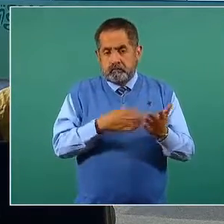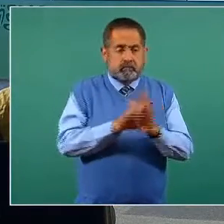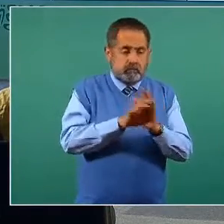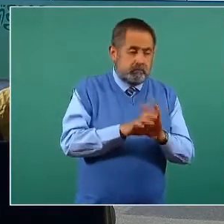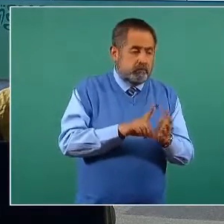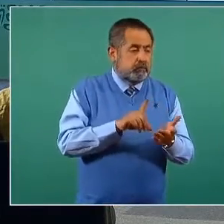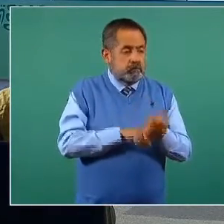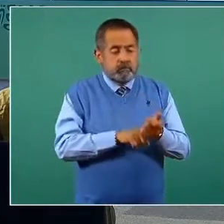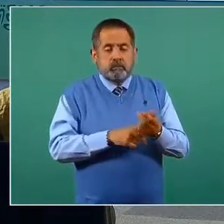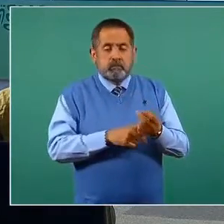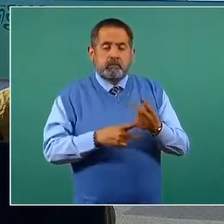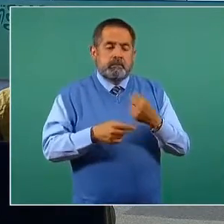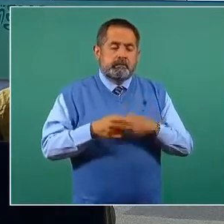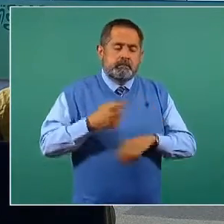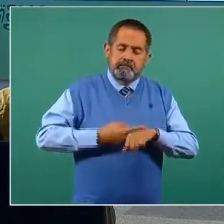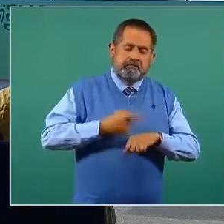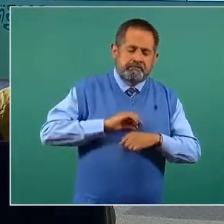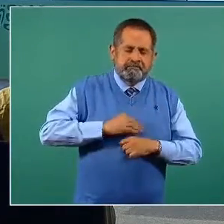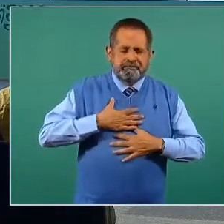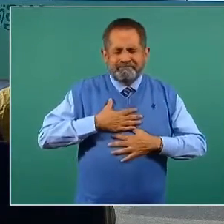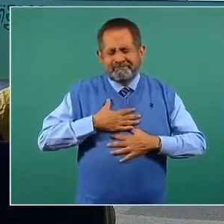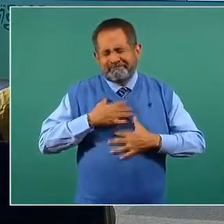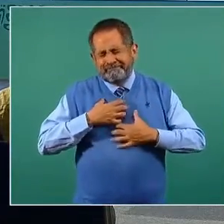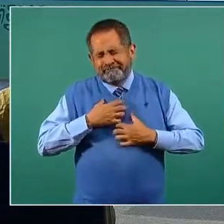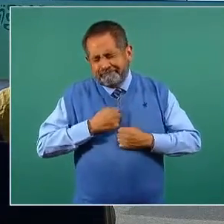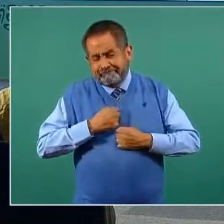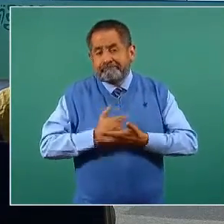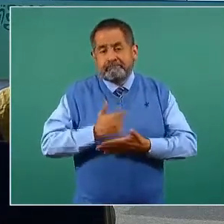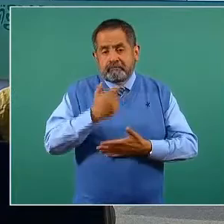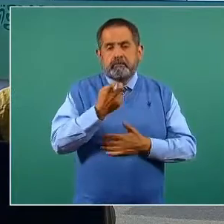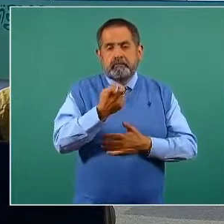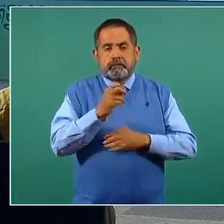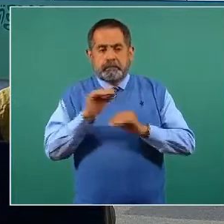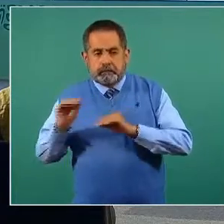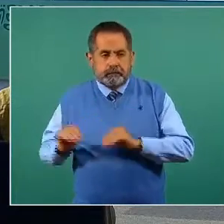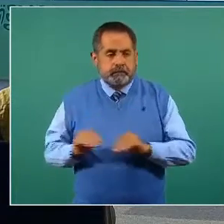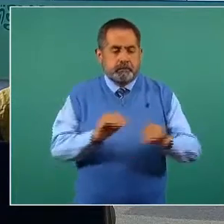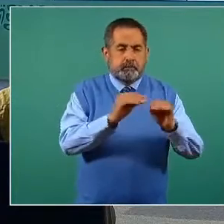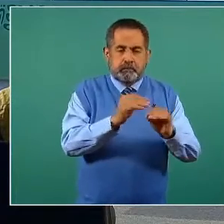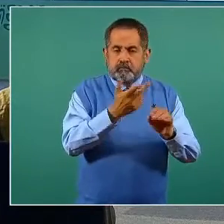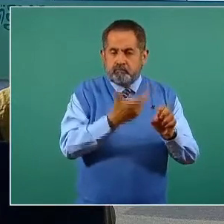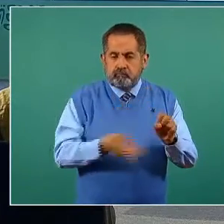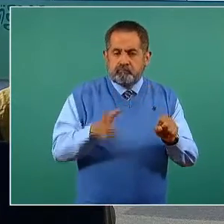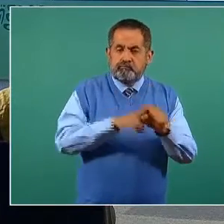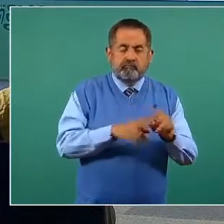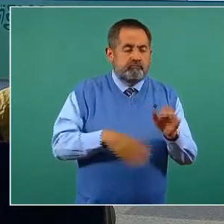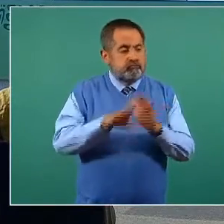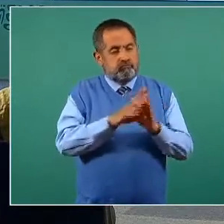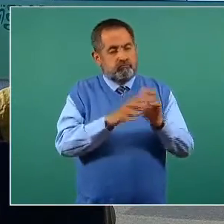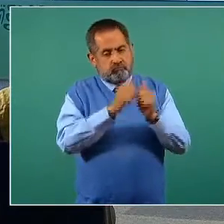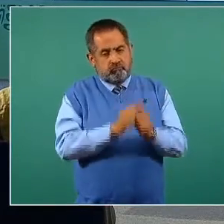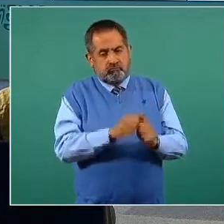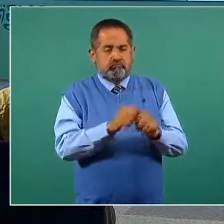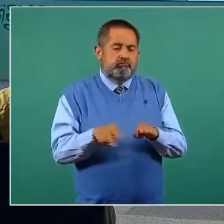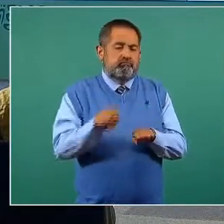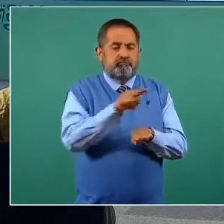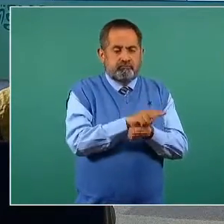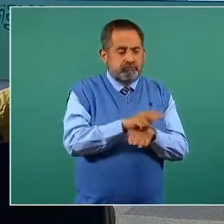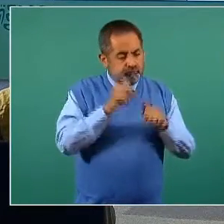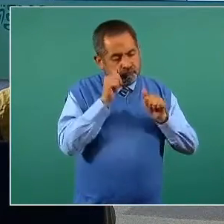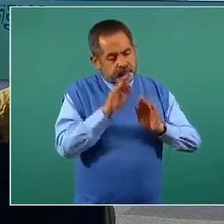desarrollaron infección respiratoria aguda grave y por lo tanto demandaron atención médica hospitalaria, ya sea, dependiendo